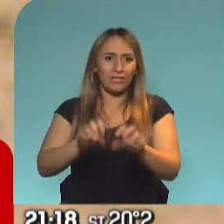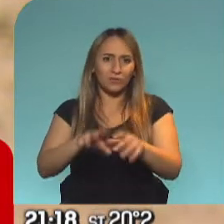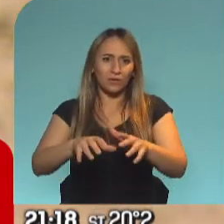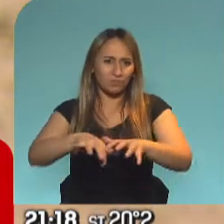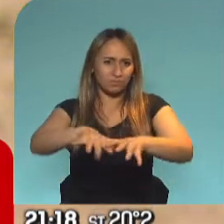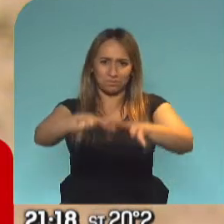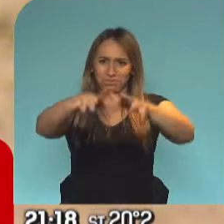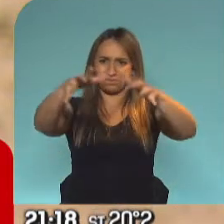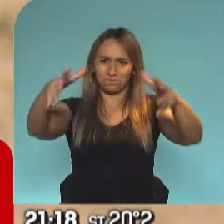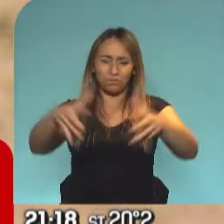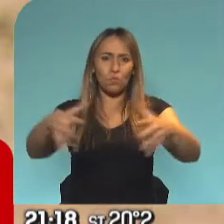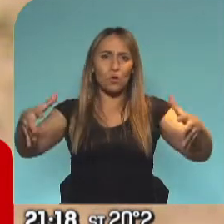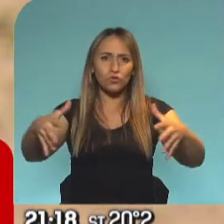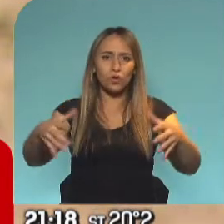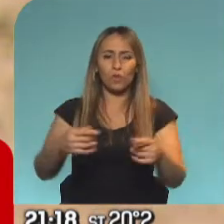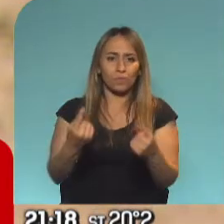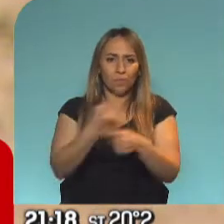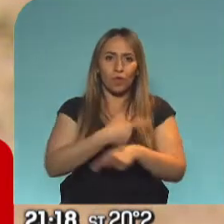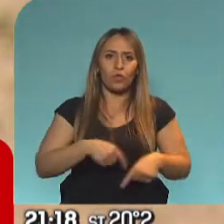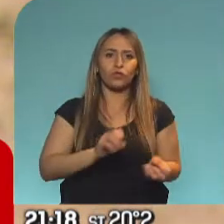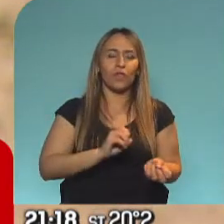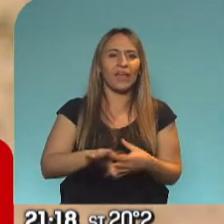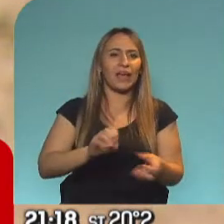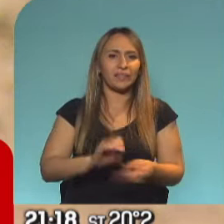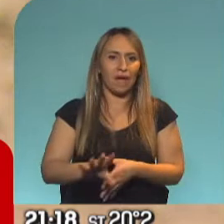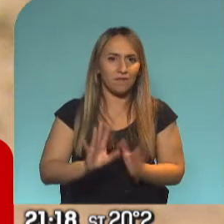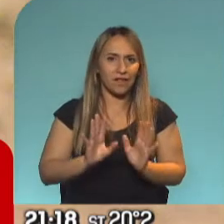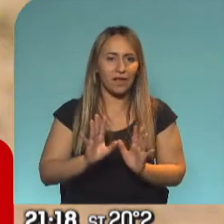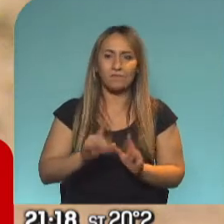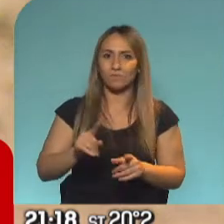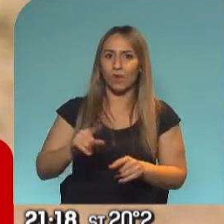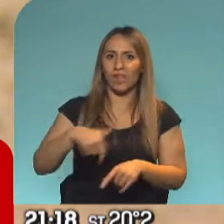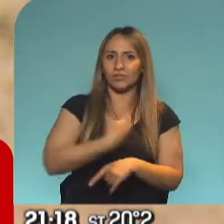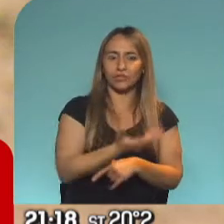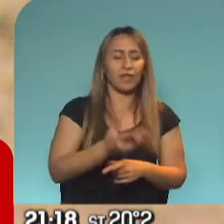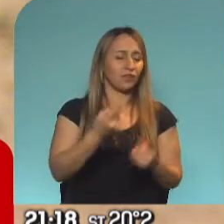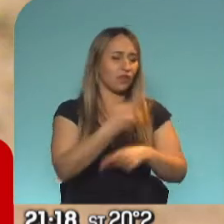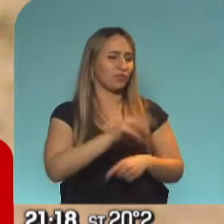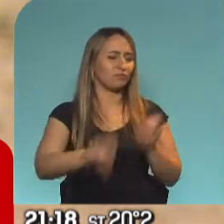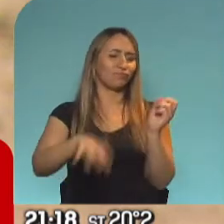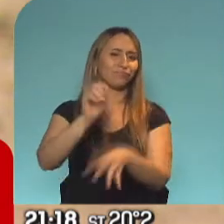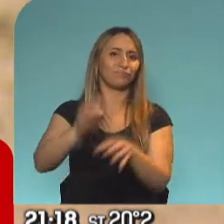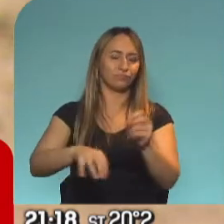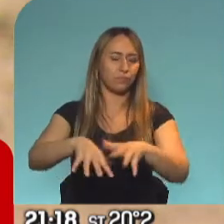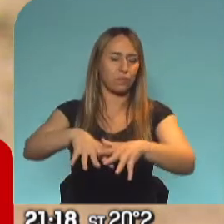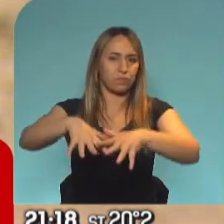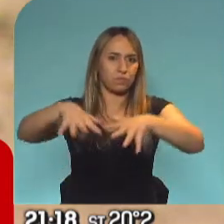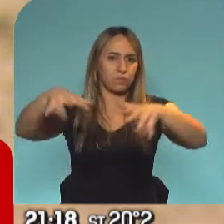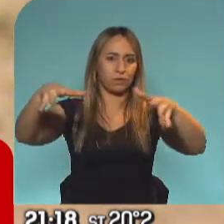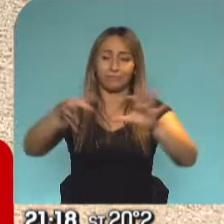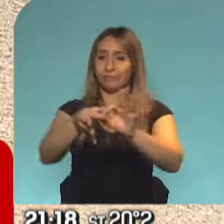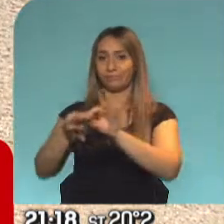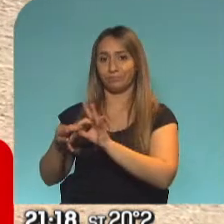desechos descartables, ¿no?, que se generan acá en nuestra sociedad. Y esto, o sea, se cae de maduro, obviamente, que viene de la mano